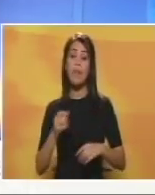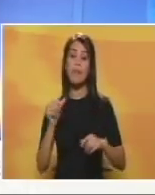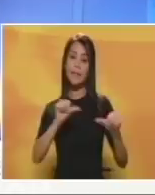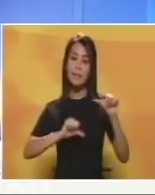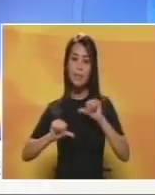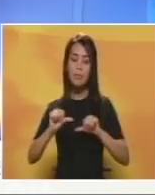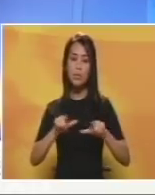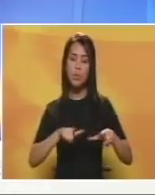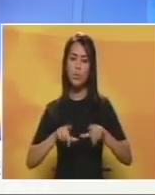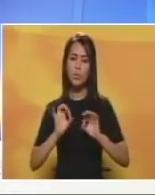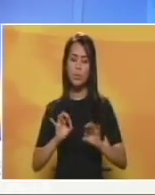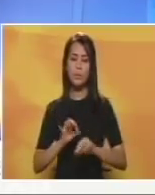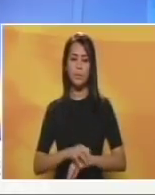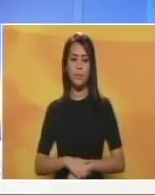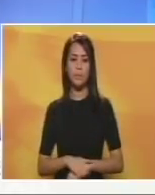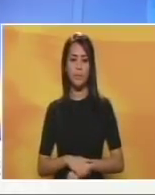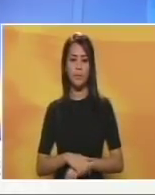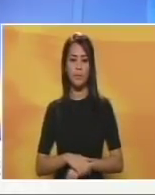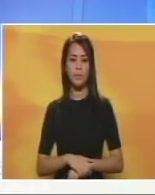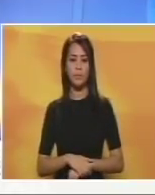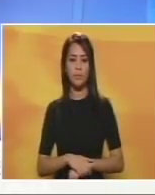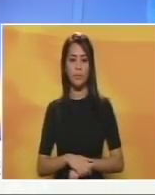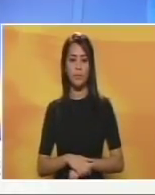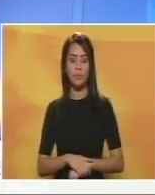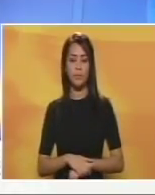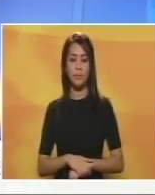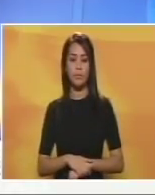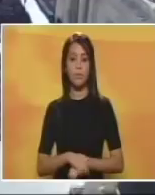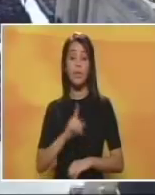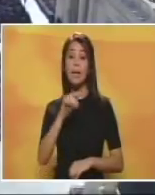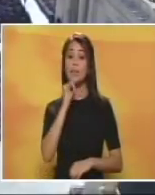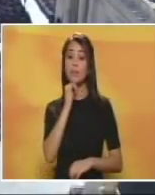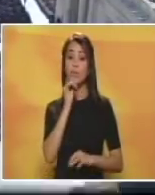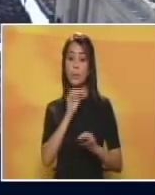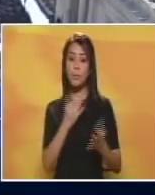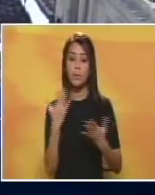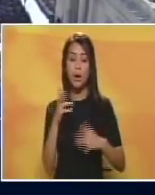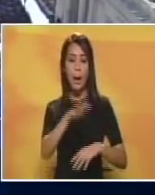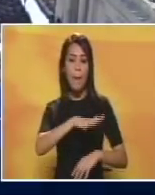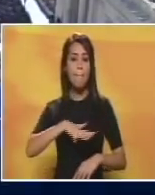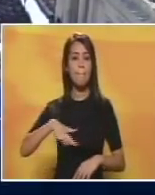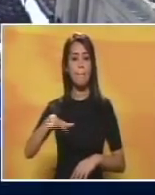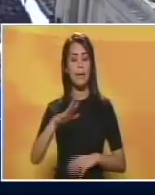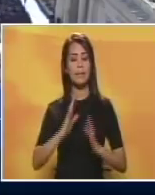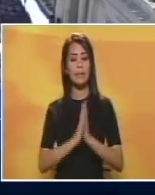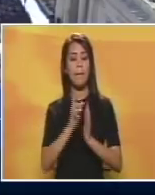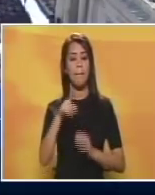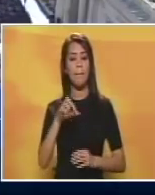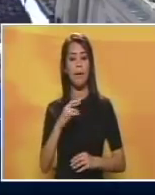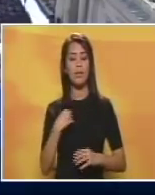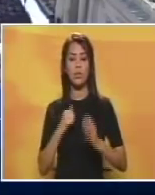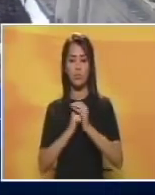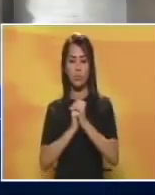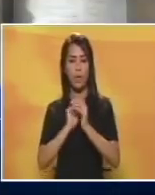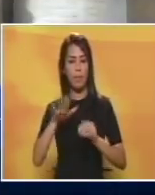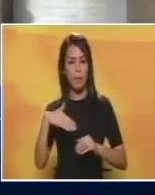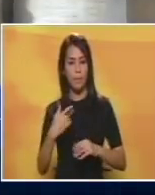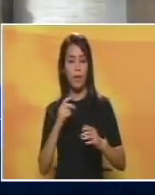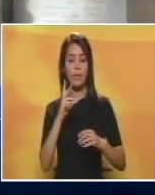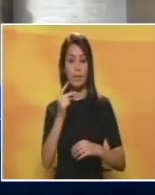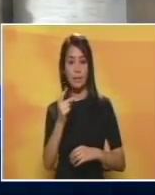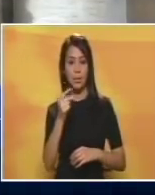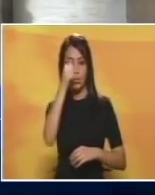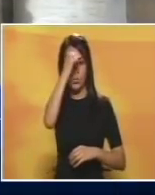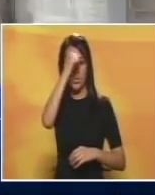Duma, último bastión rebelde a las afueras de Damasco. Así lo manifestó en la Plaza de San Pedro después de celebrar una misa durante este segundo domingo